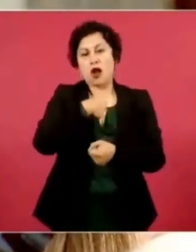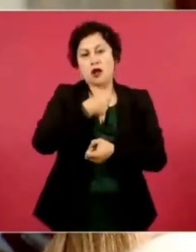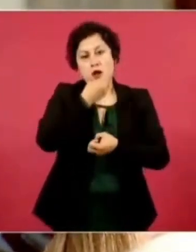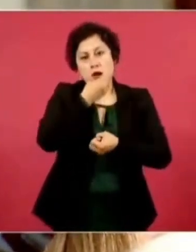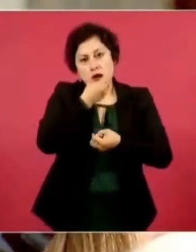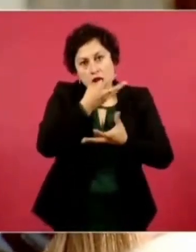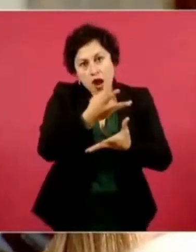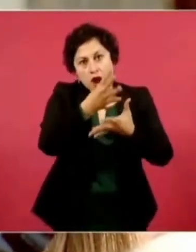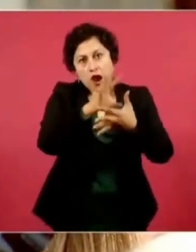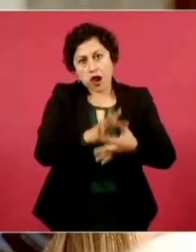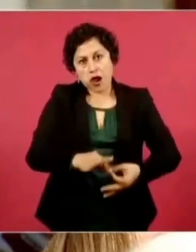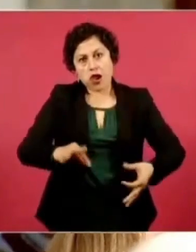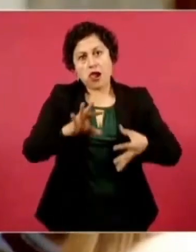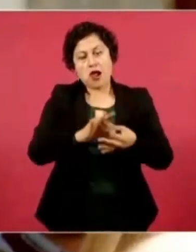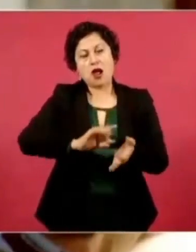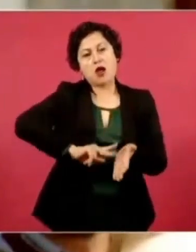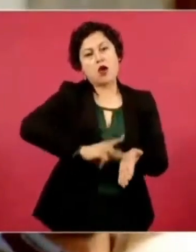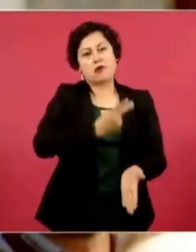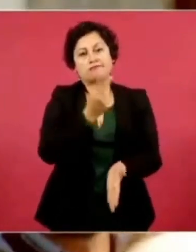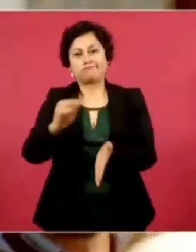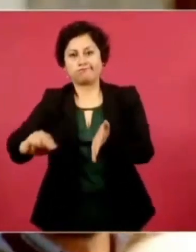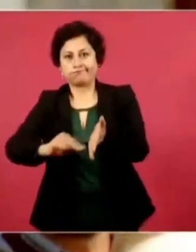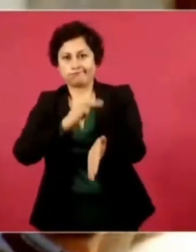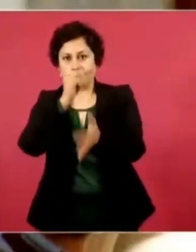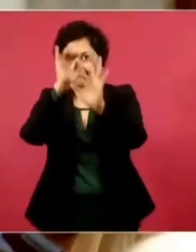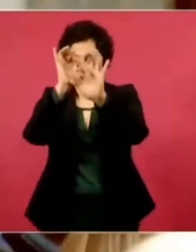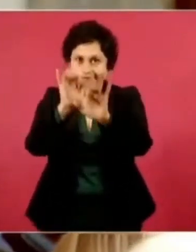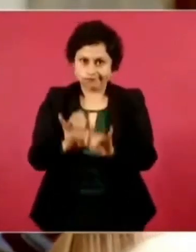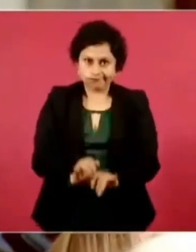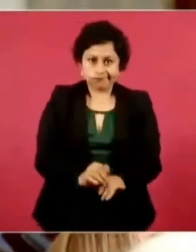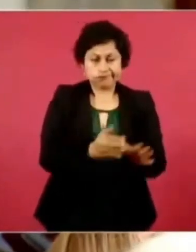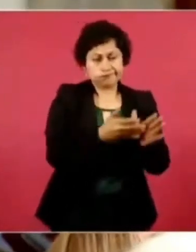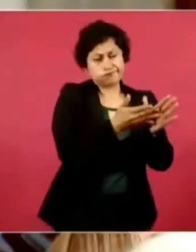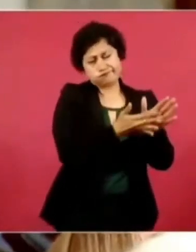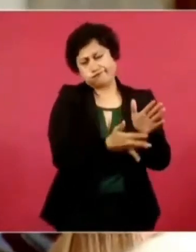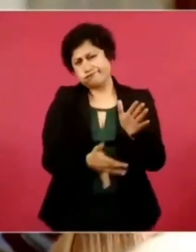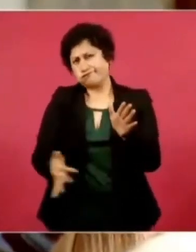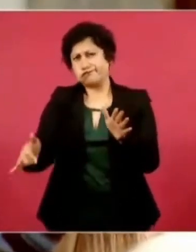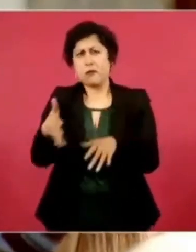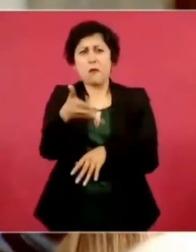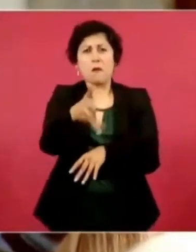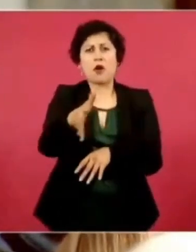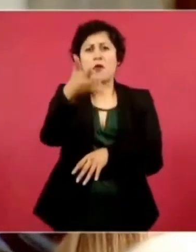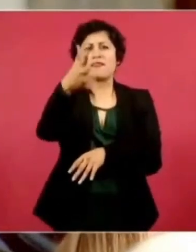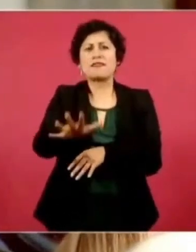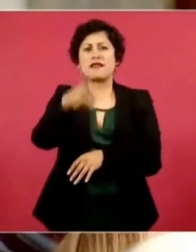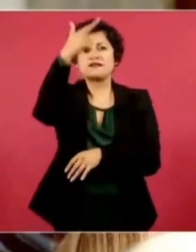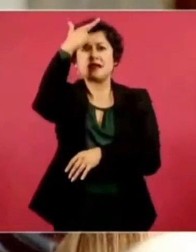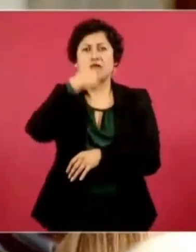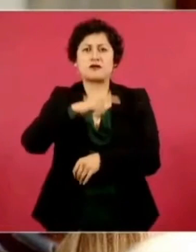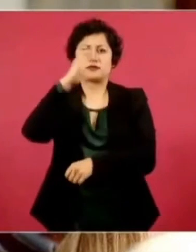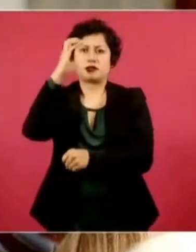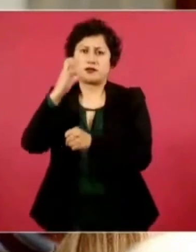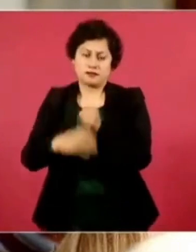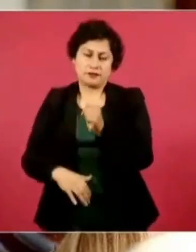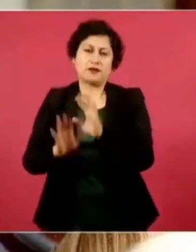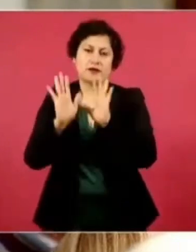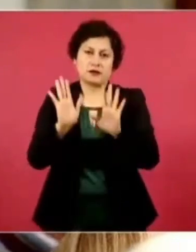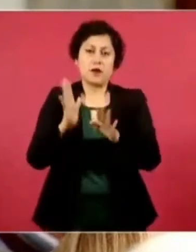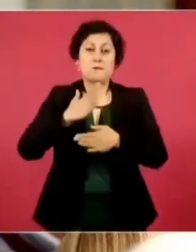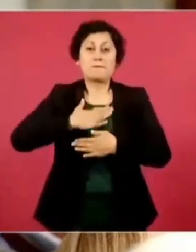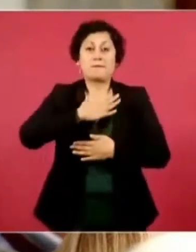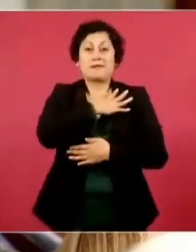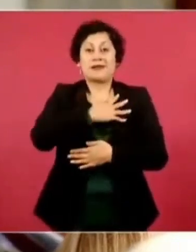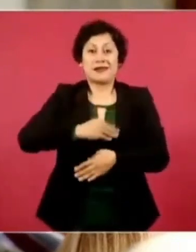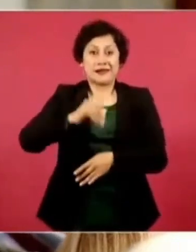en fin, fue un proceso que terminó aproximadamente a las 10 de la noche. A mi hija se la llevaron del Estado porque no sabíamos qué iba